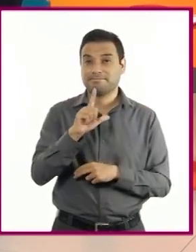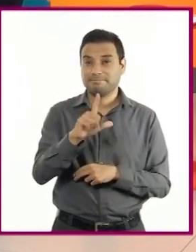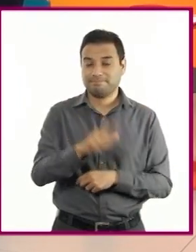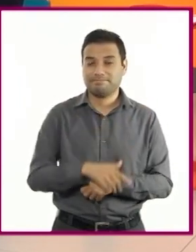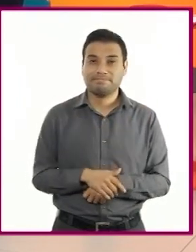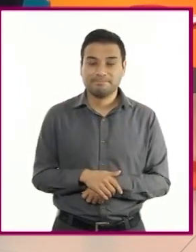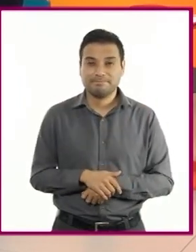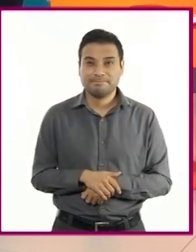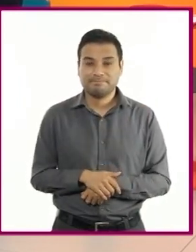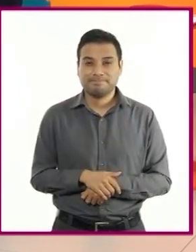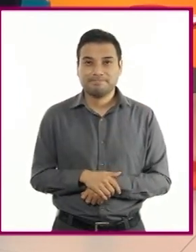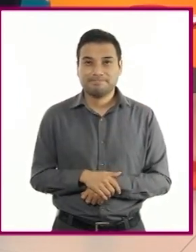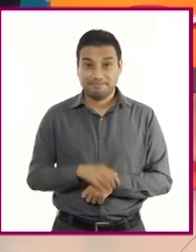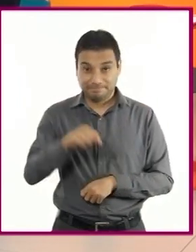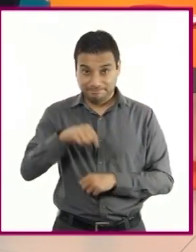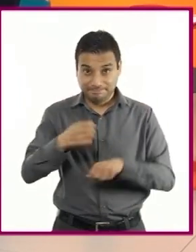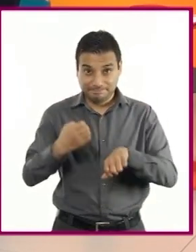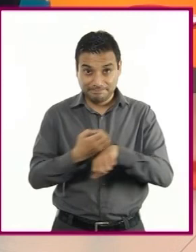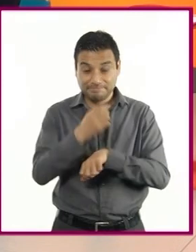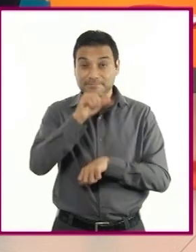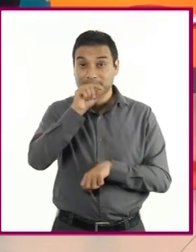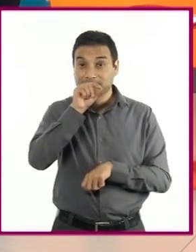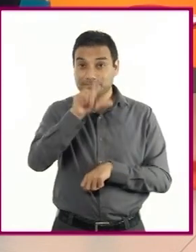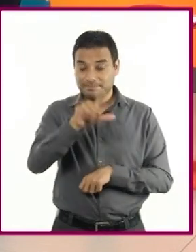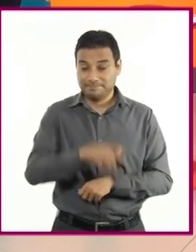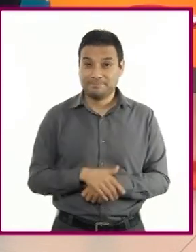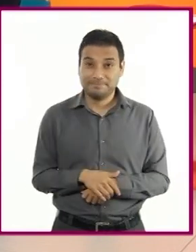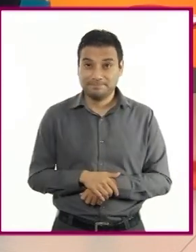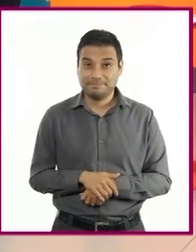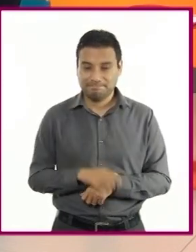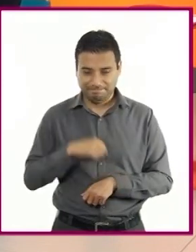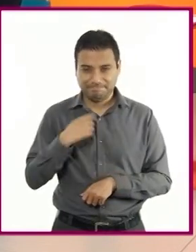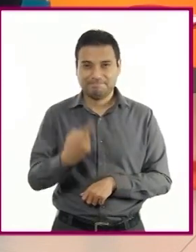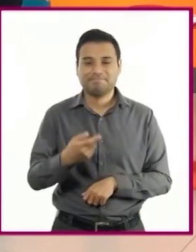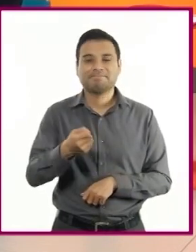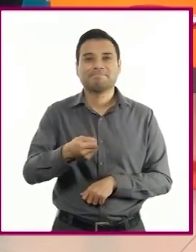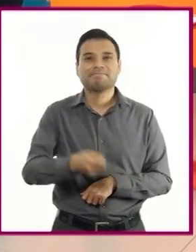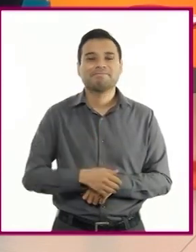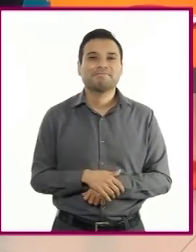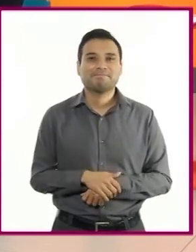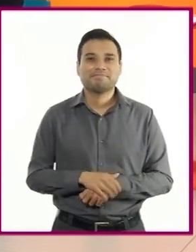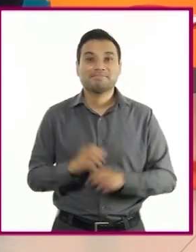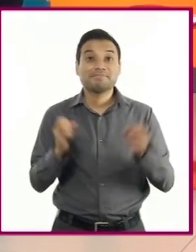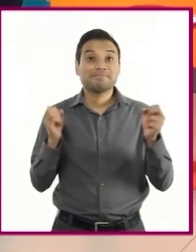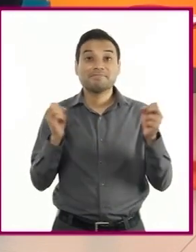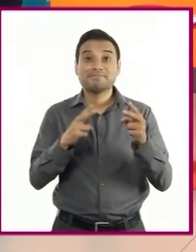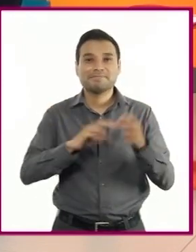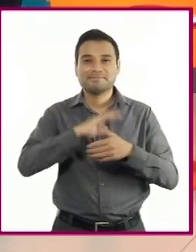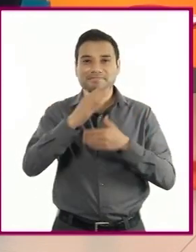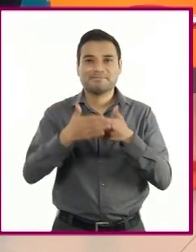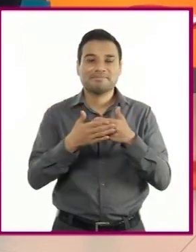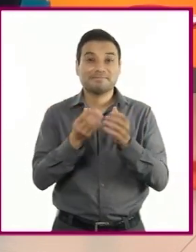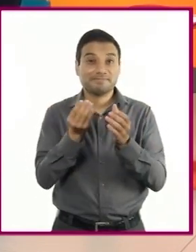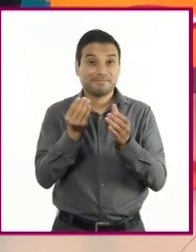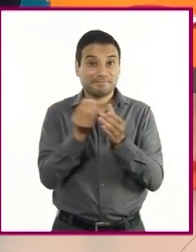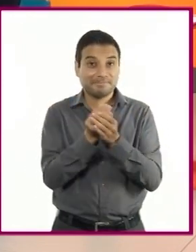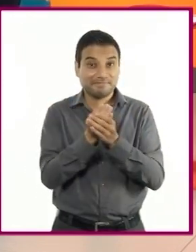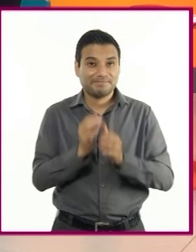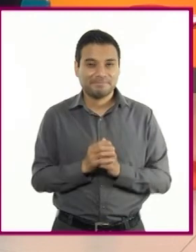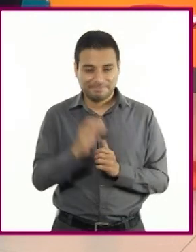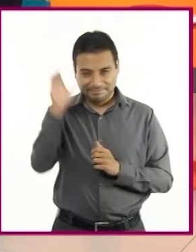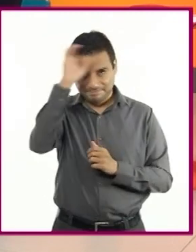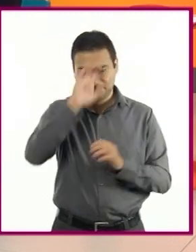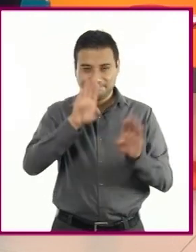Pérez y desde el estado de Jalisco, México, me despido. Nos veremos en otra sesión de